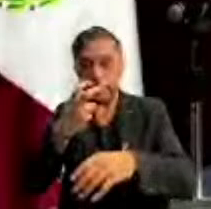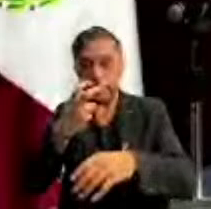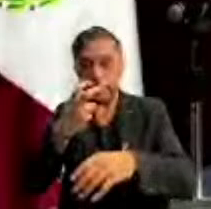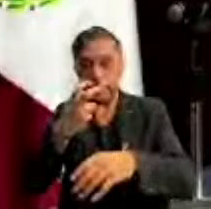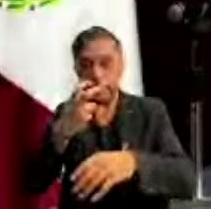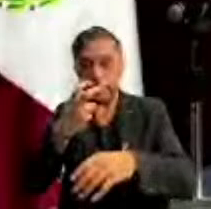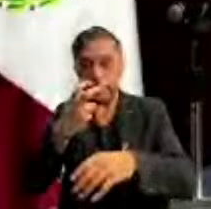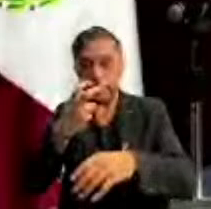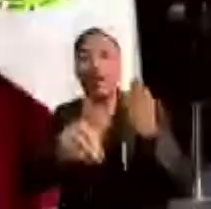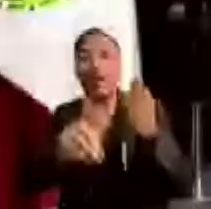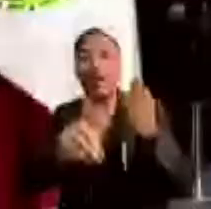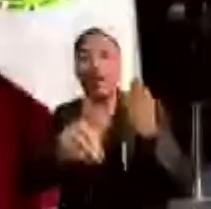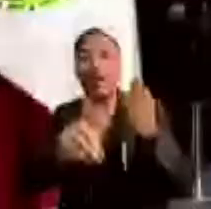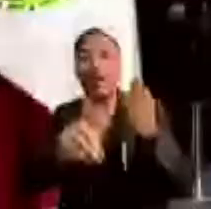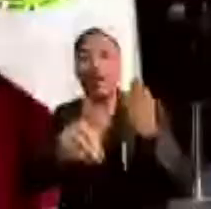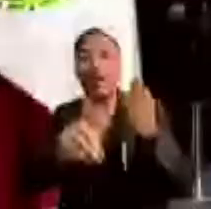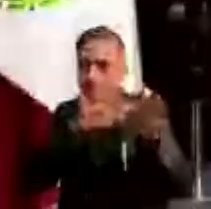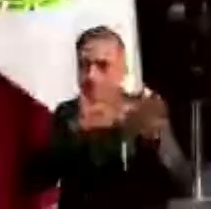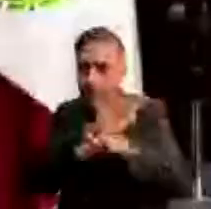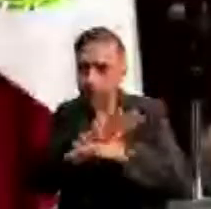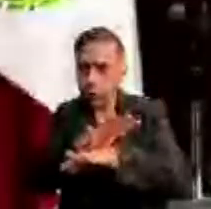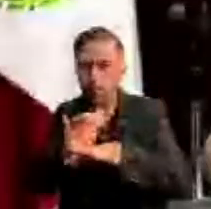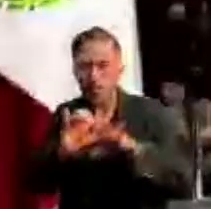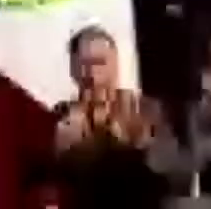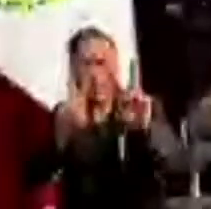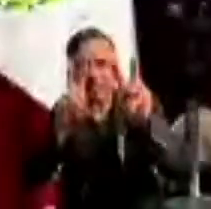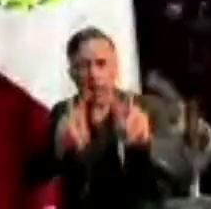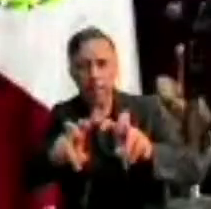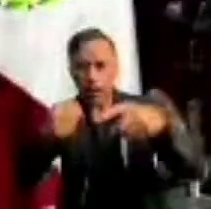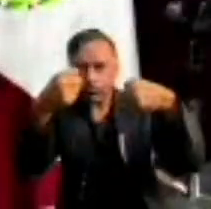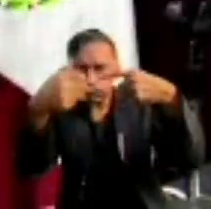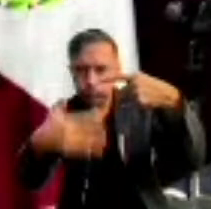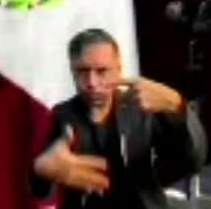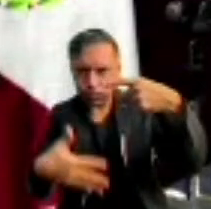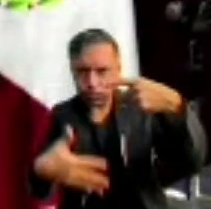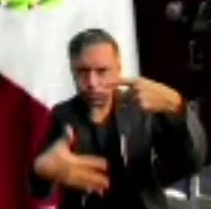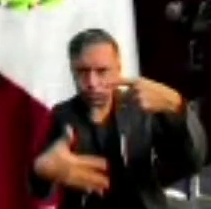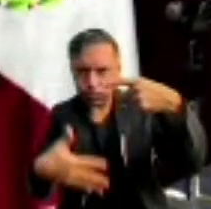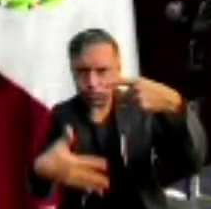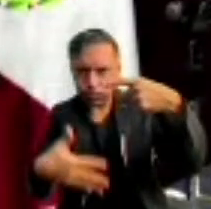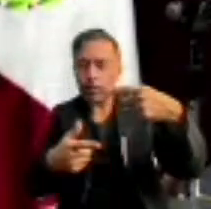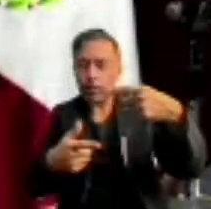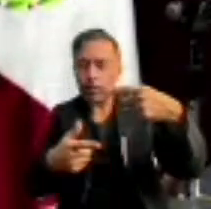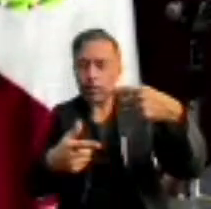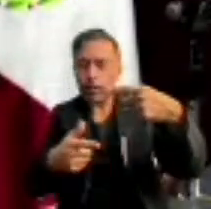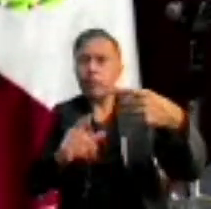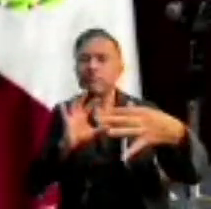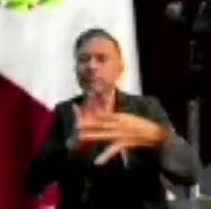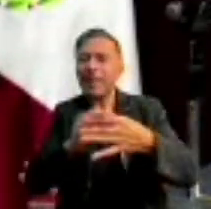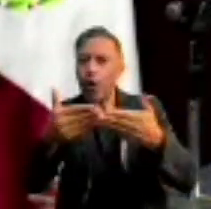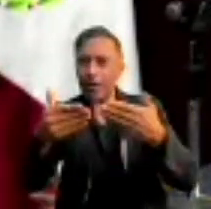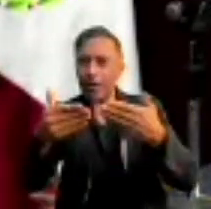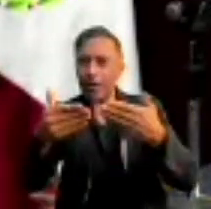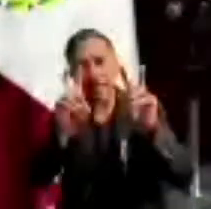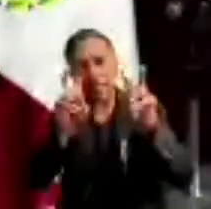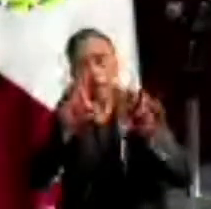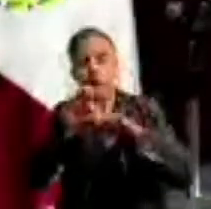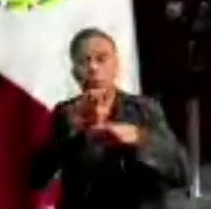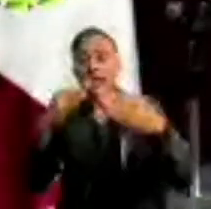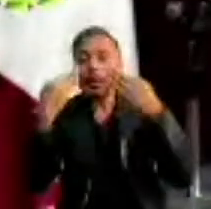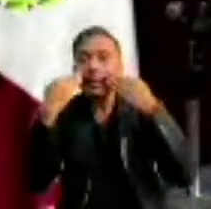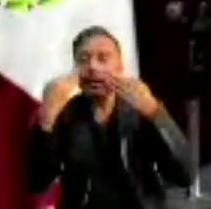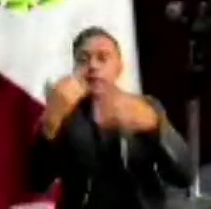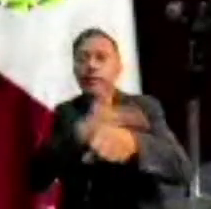a una derogación de diversas disposiciones prescritas en la ley vigente de transparencia y acceso a la información Pública